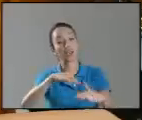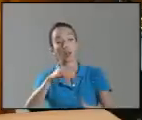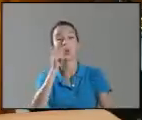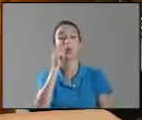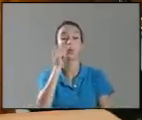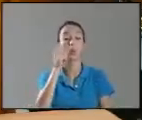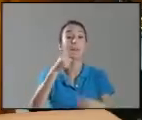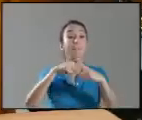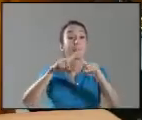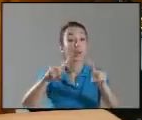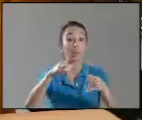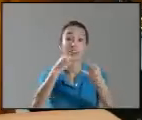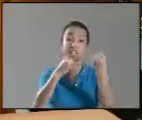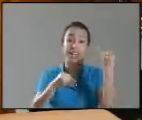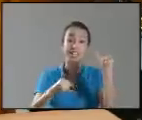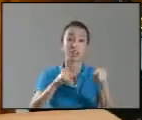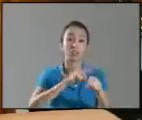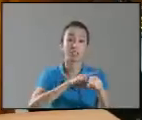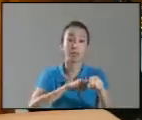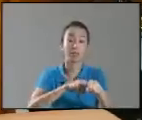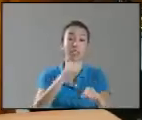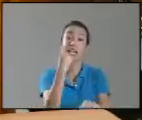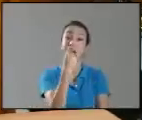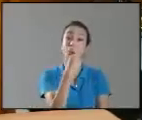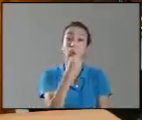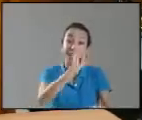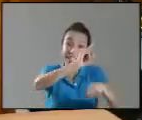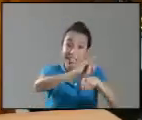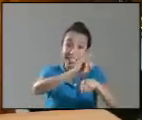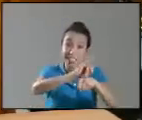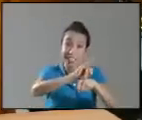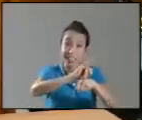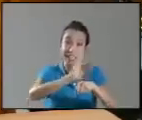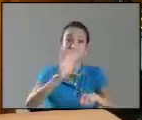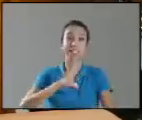mujer. Y después de la mujer salió el hombre.